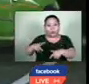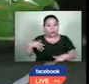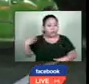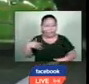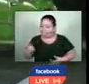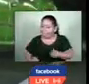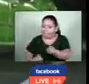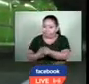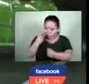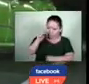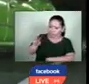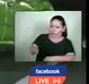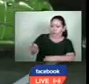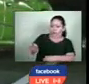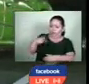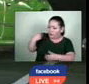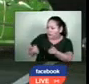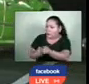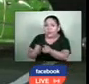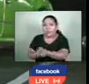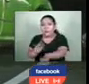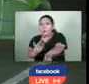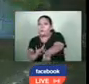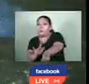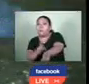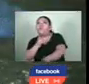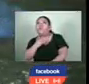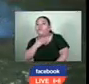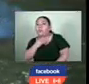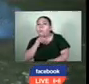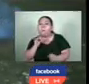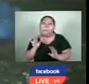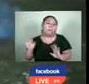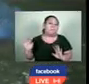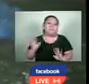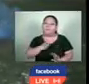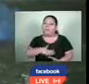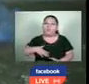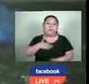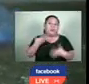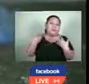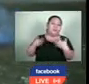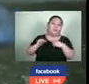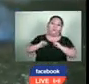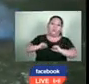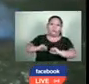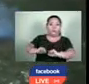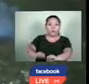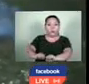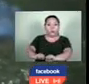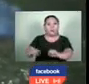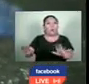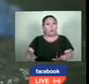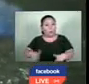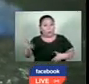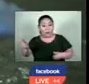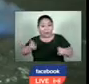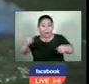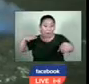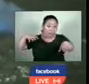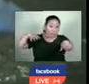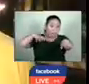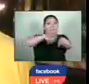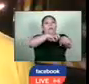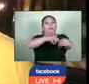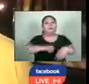Nosotros, al verlo, procedimos a tomar signos vitales y lastimosamente la persona ya había fallecido como víctima de un accidente